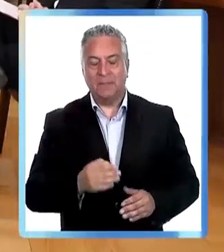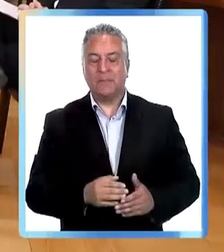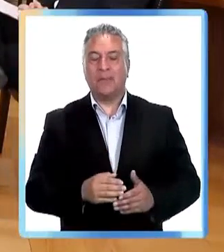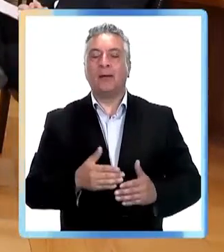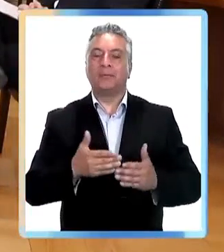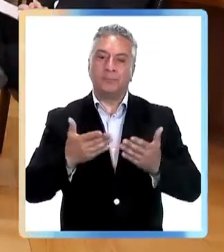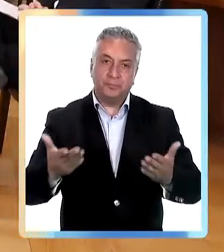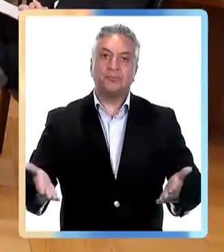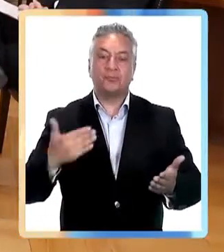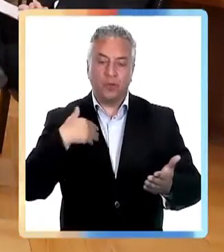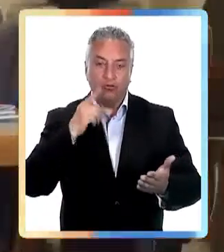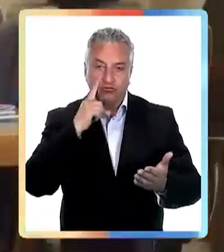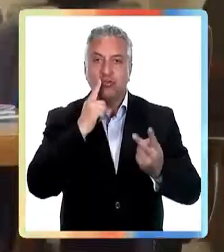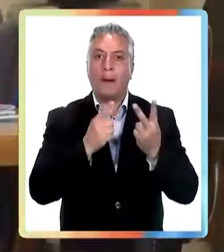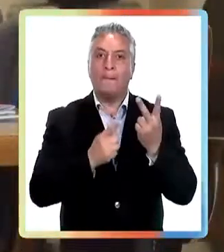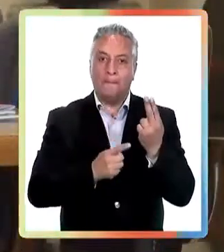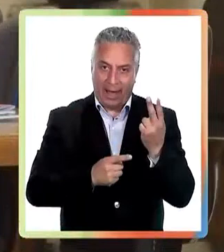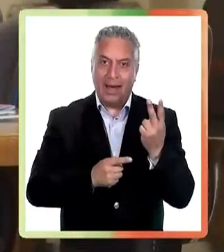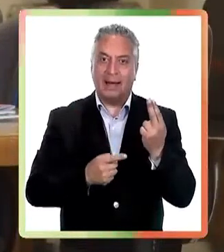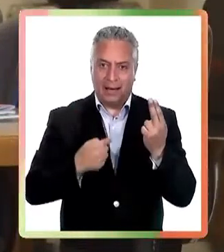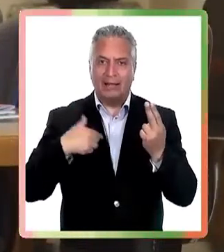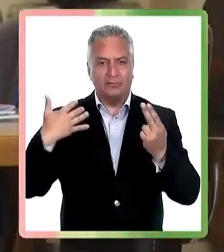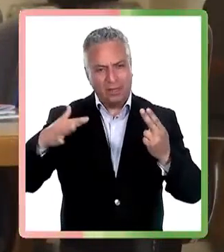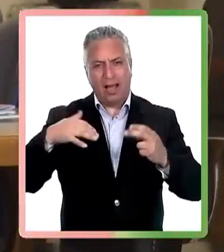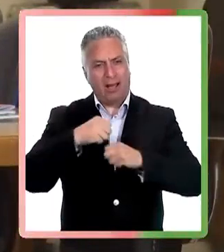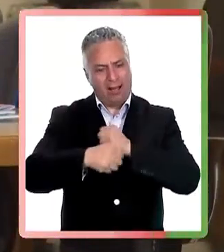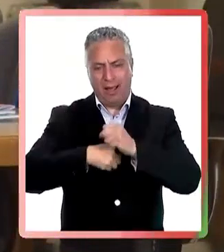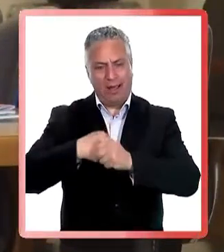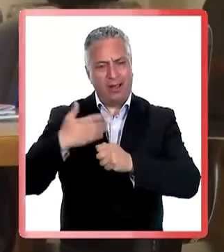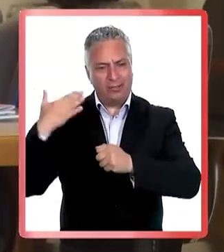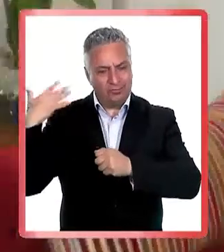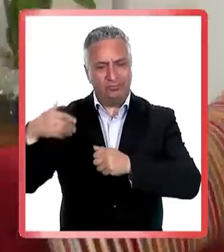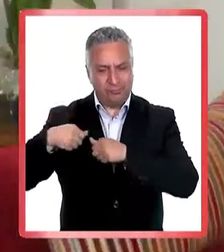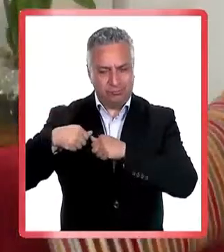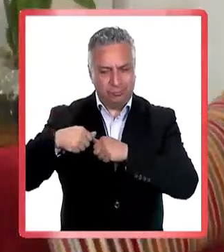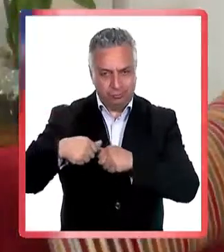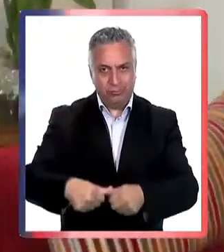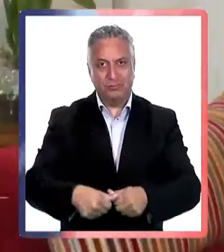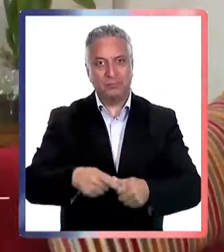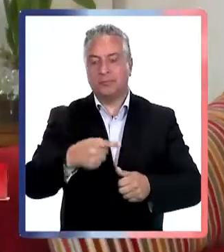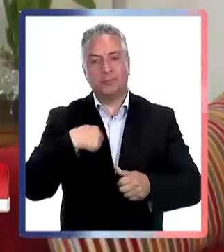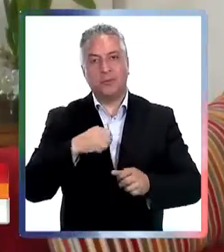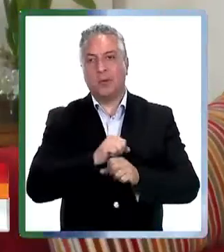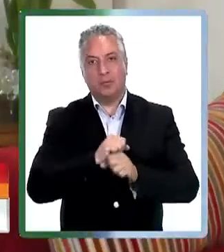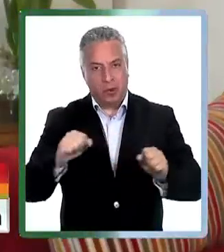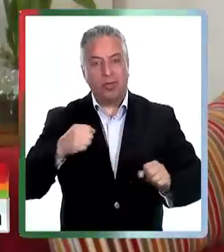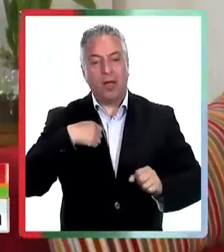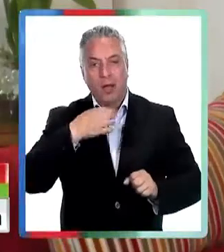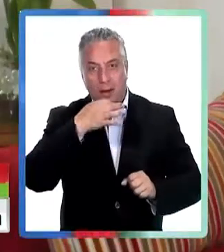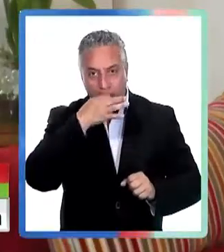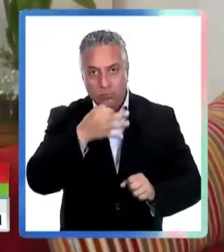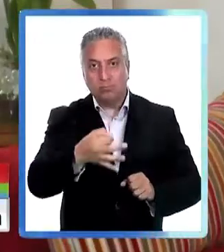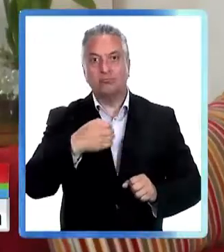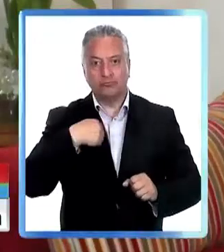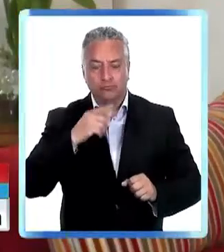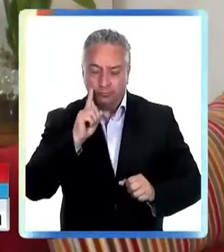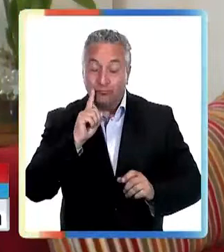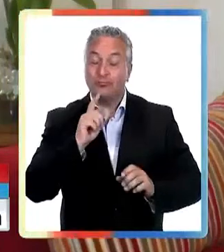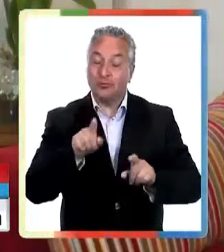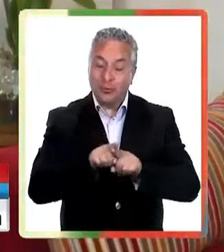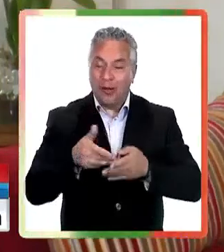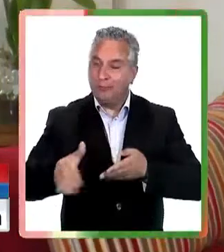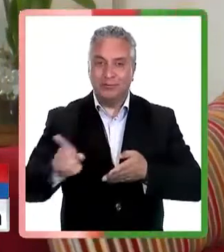y tengo una pareja hace ya bastantes años, y no puedo dejar de mencionarlas. Tengo